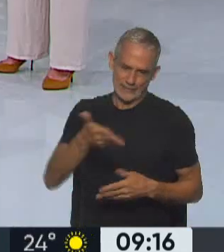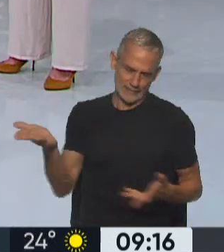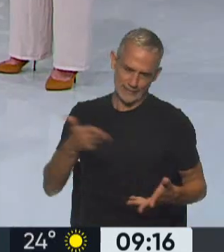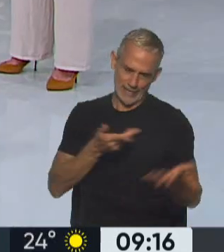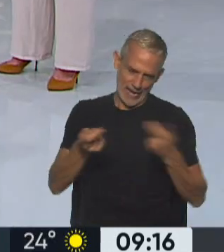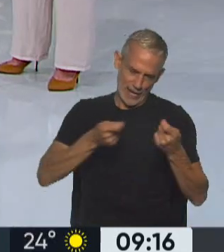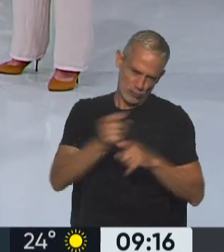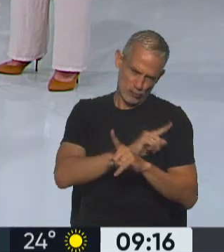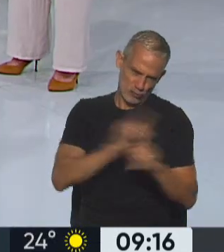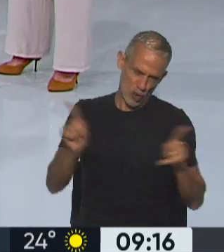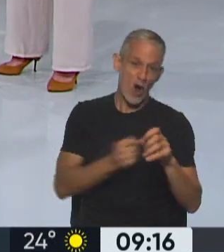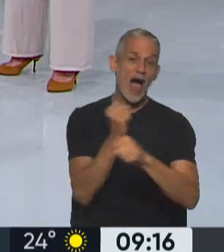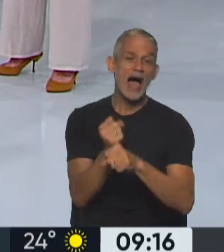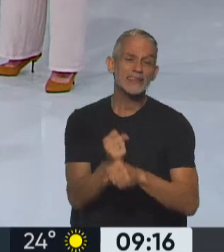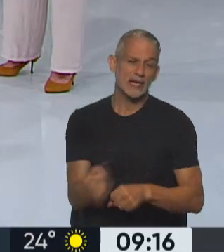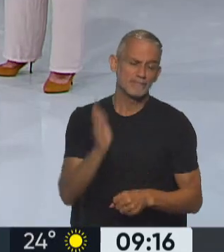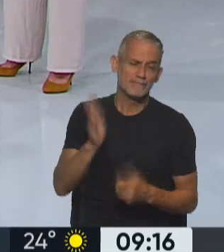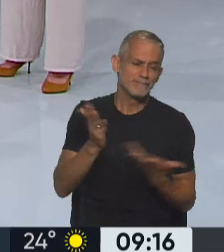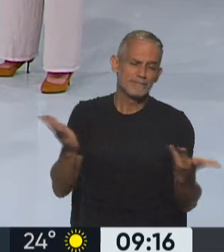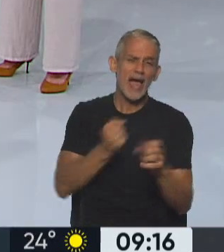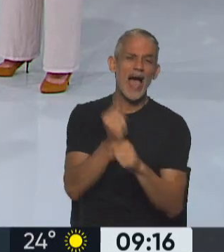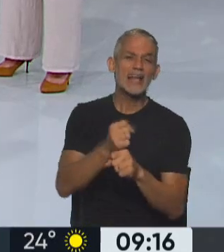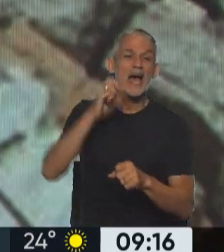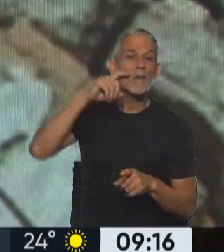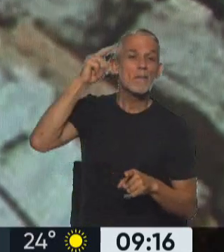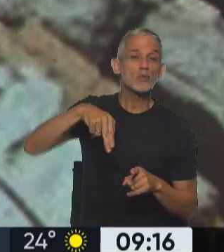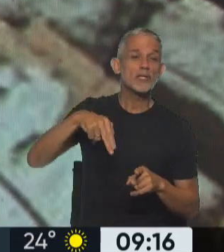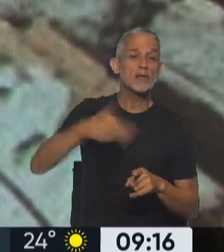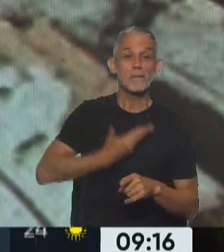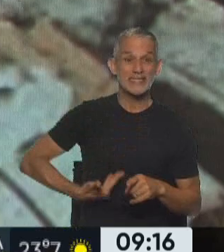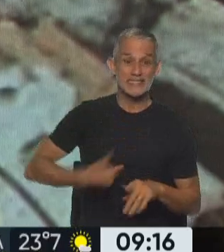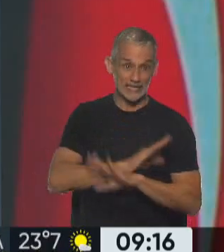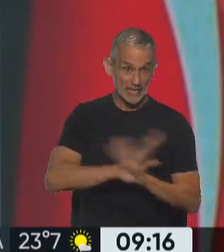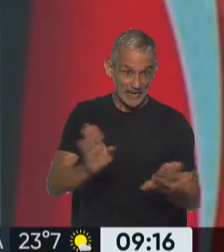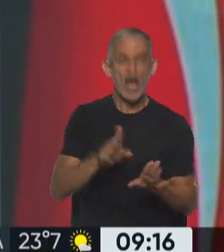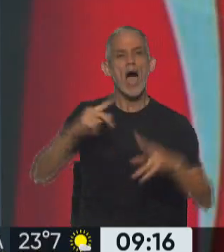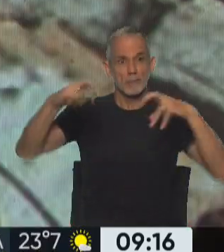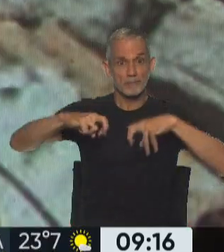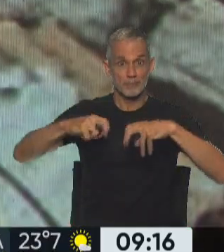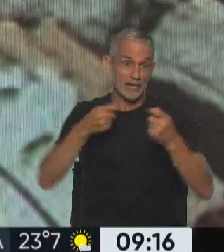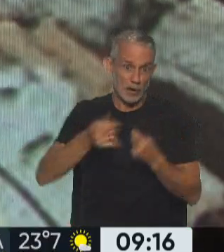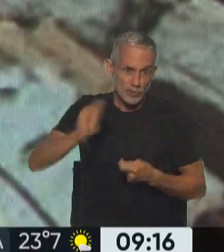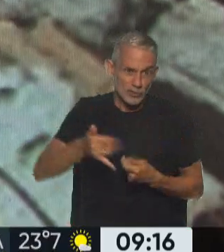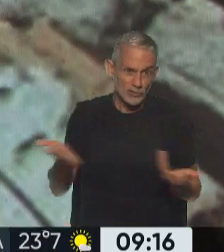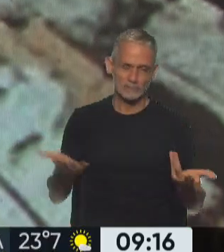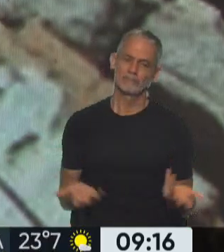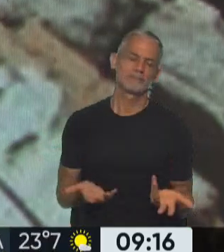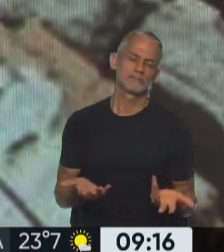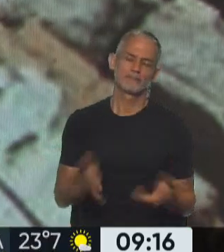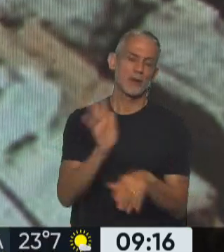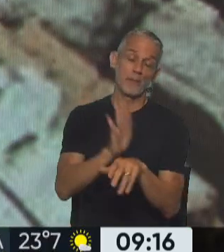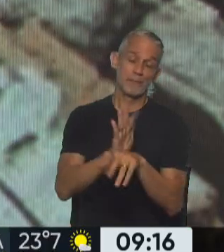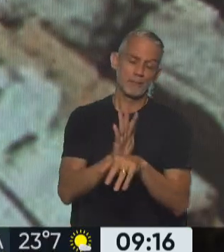Rusia. ¿Hasta cuándo? Hasta que Putin deje de ser presidente. Uy, ya. Eso es un signo de que no